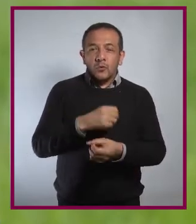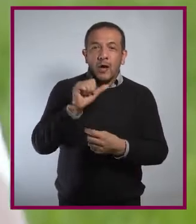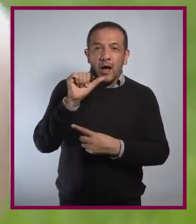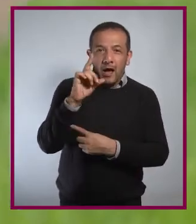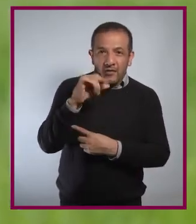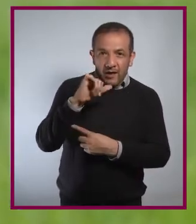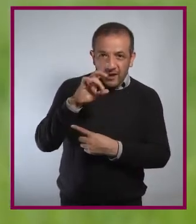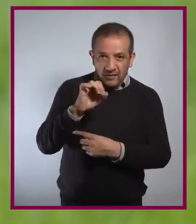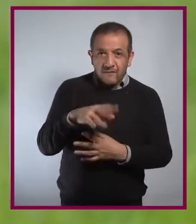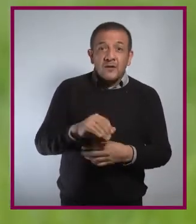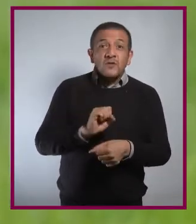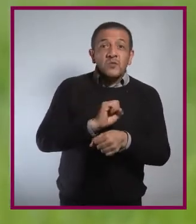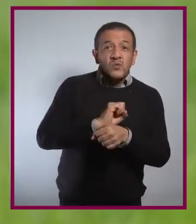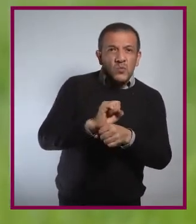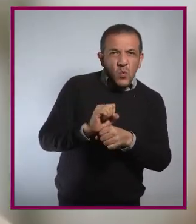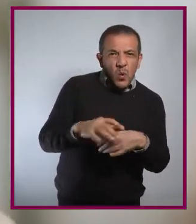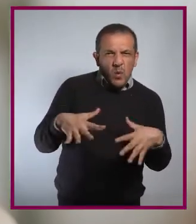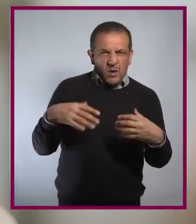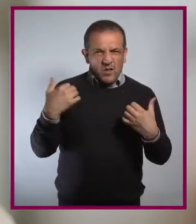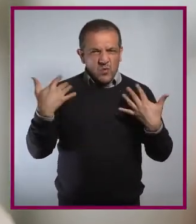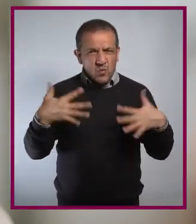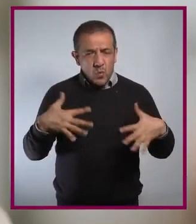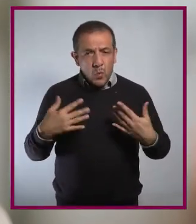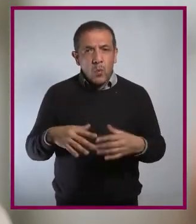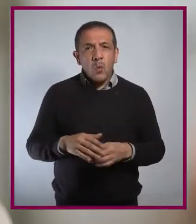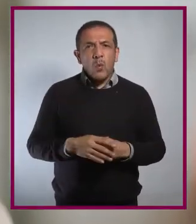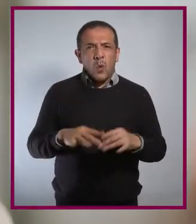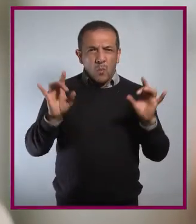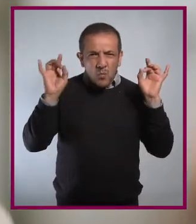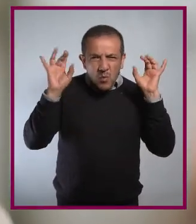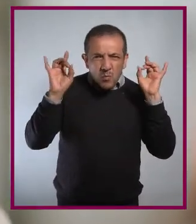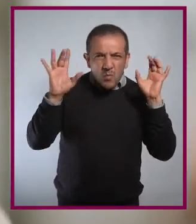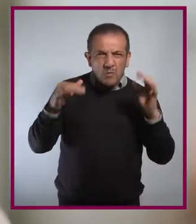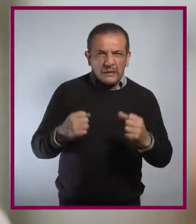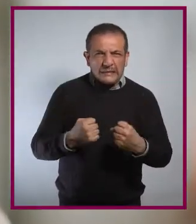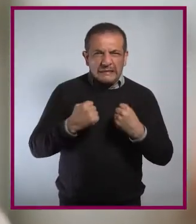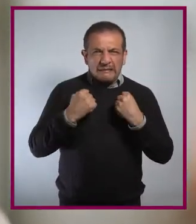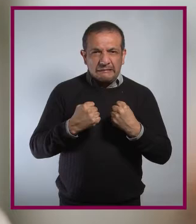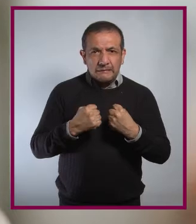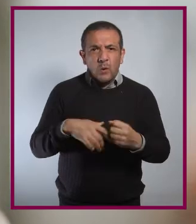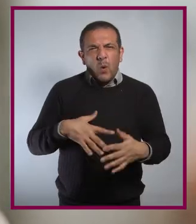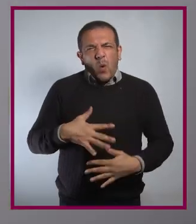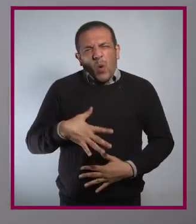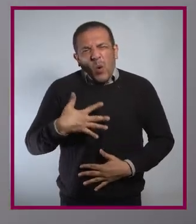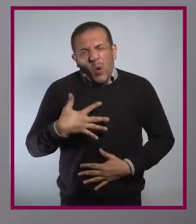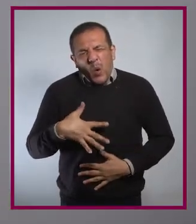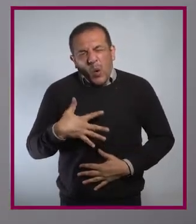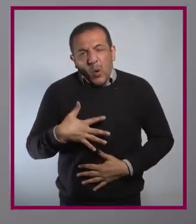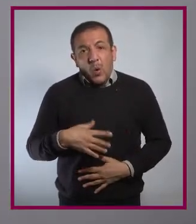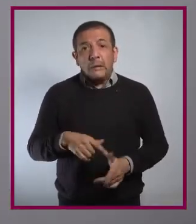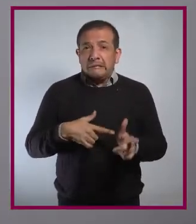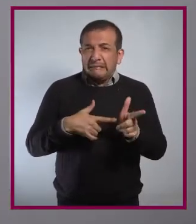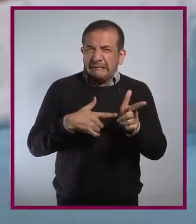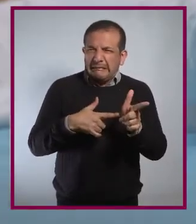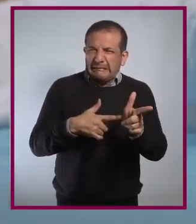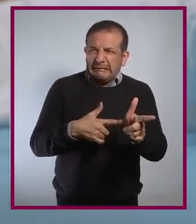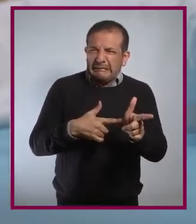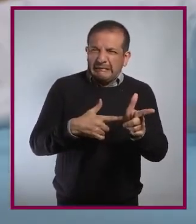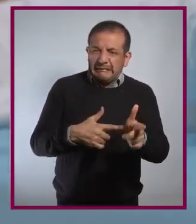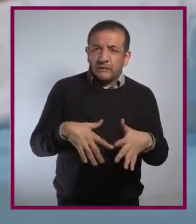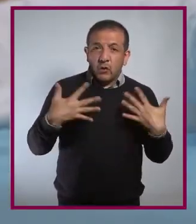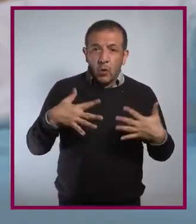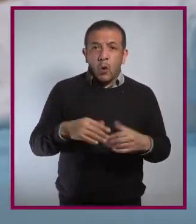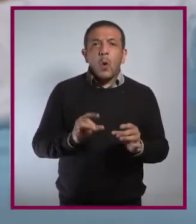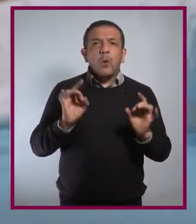Dolor agudo, dolor suave, dolor intenso, dolor punzante, dolor tipo cólico, dolor continuo,